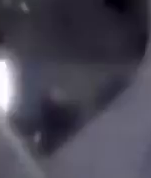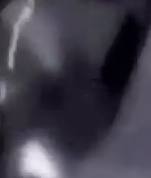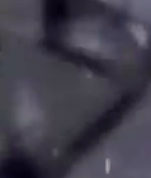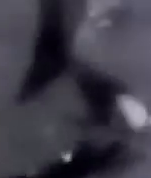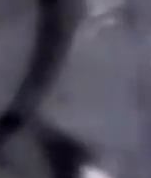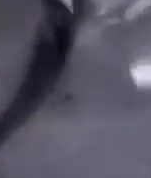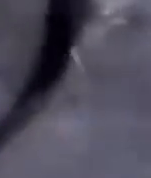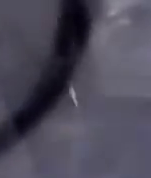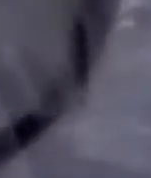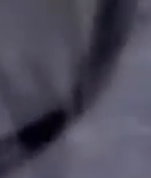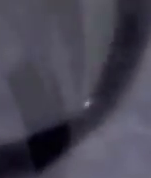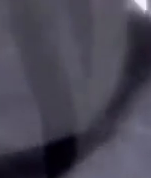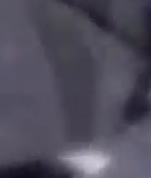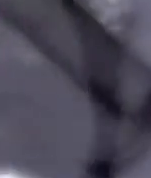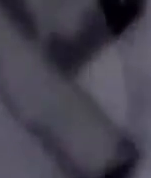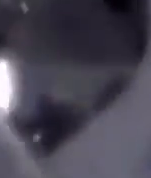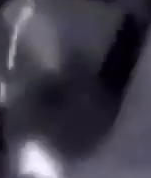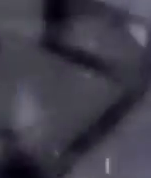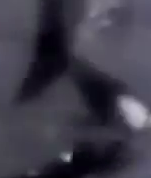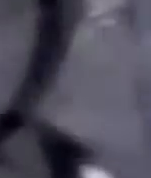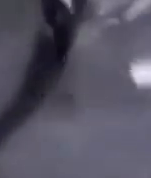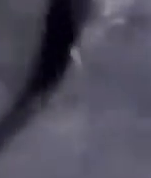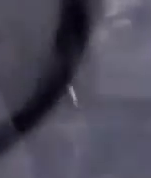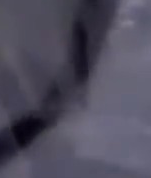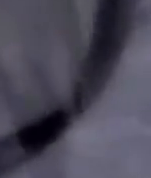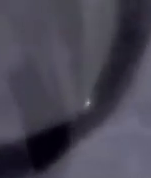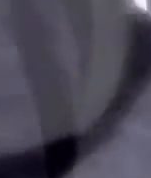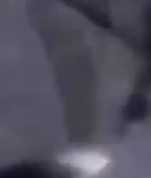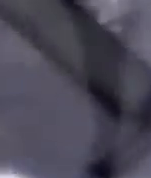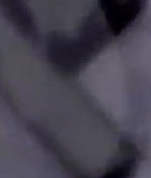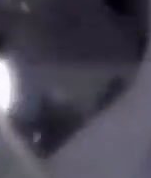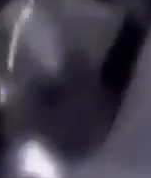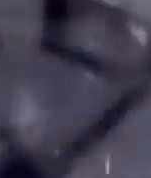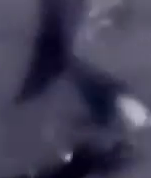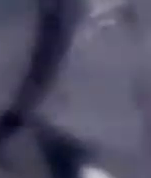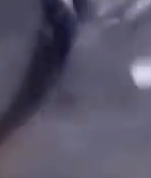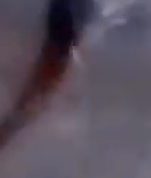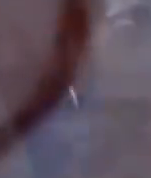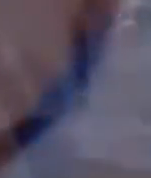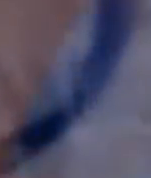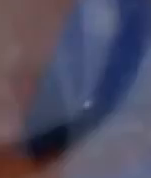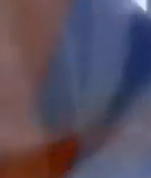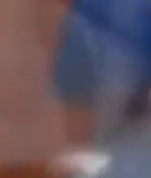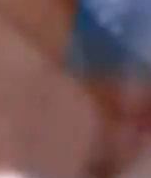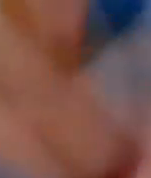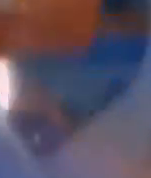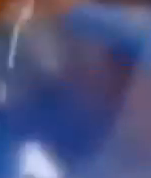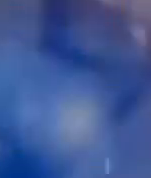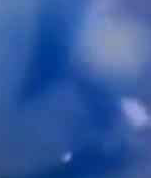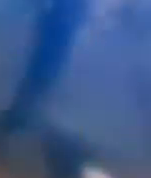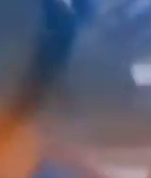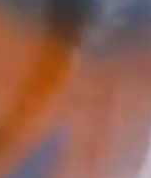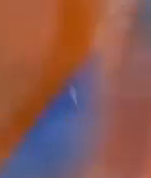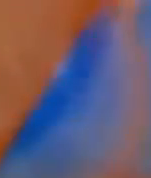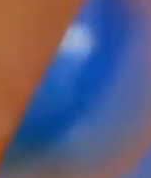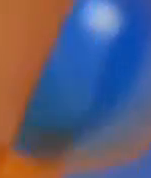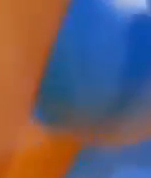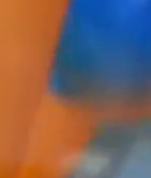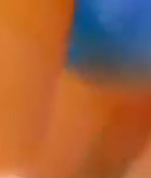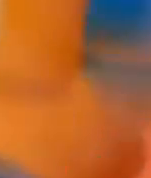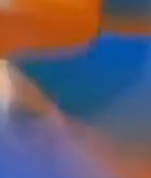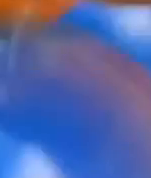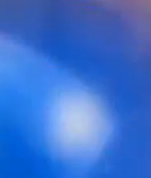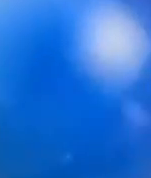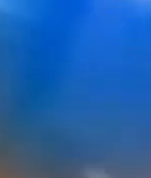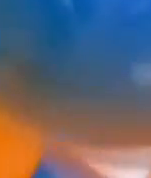centros de readaptación social y difundir sus preceptos a través de cualquier medio de comunicación. Para